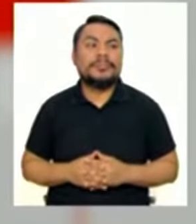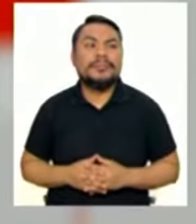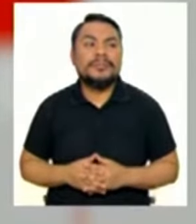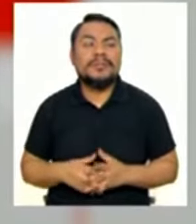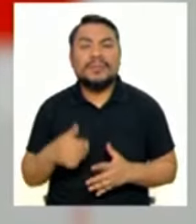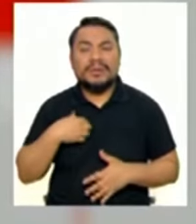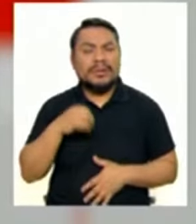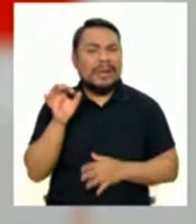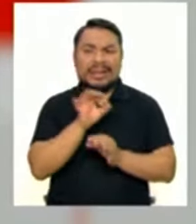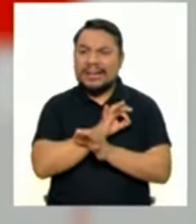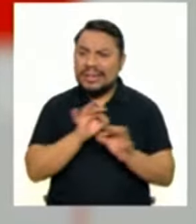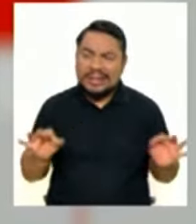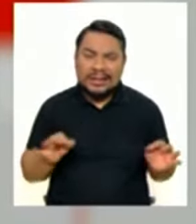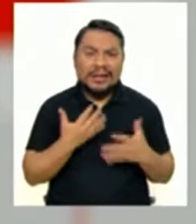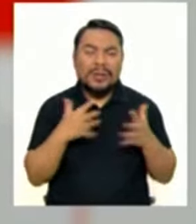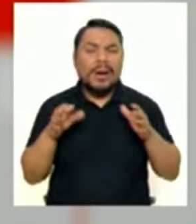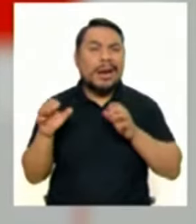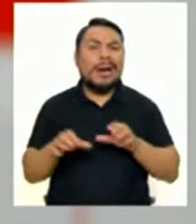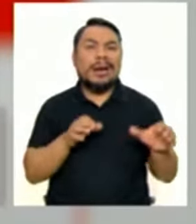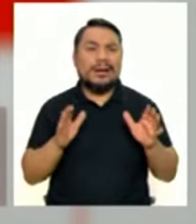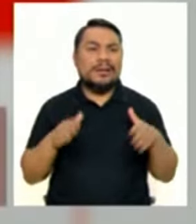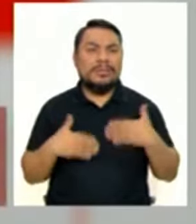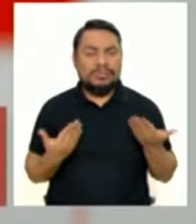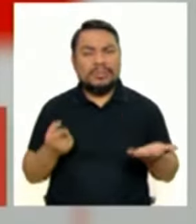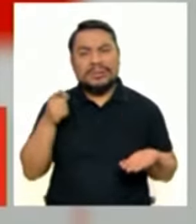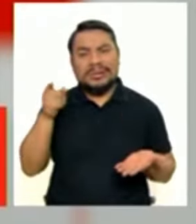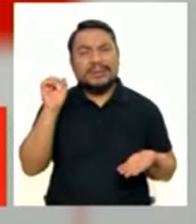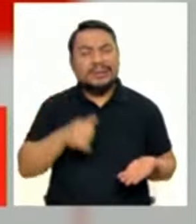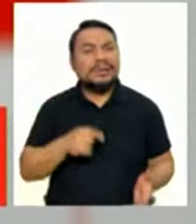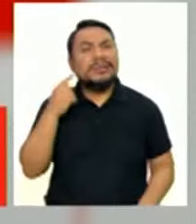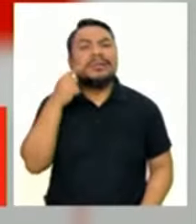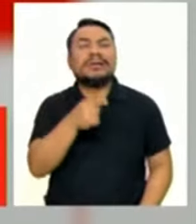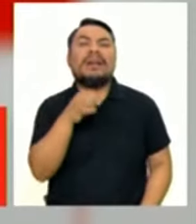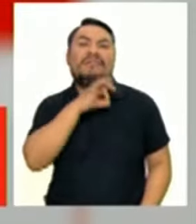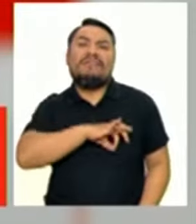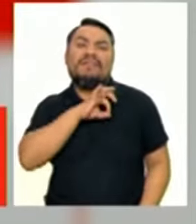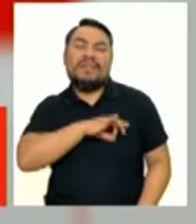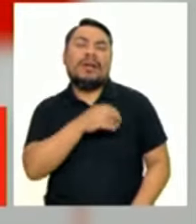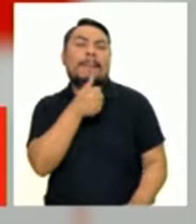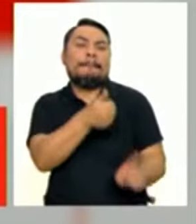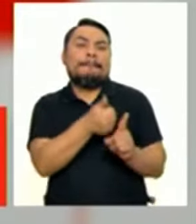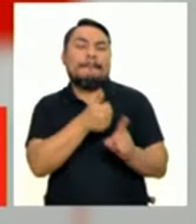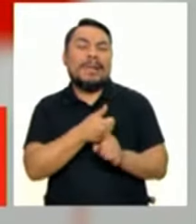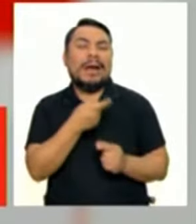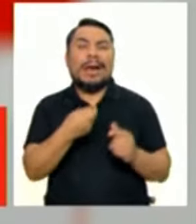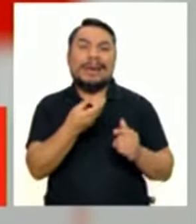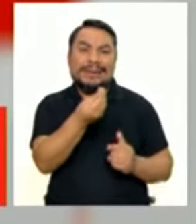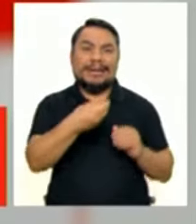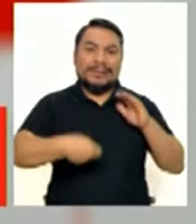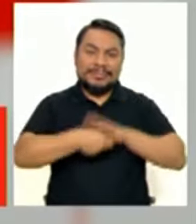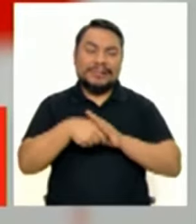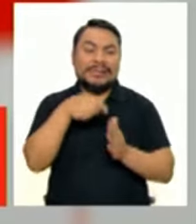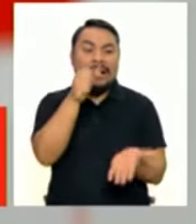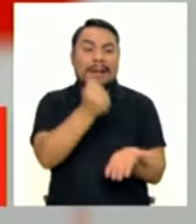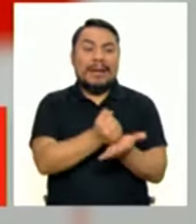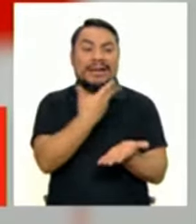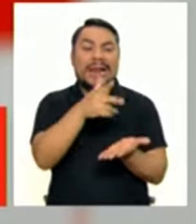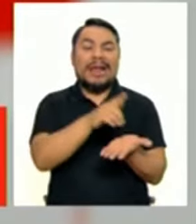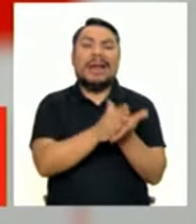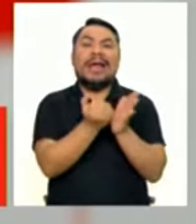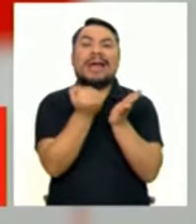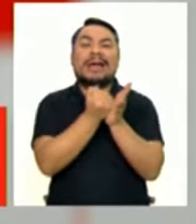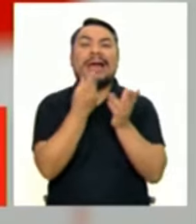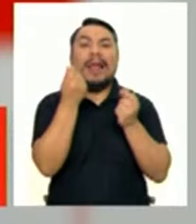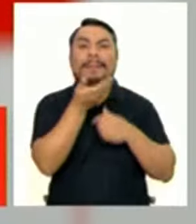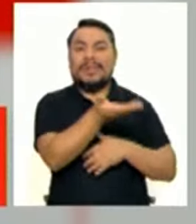Yo niego rotundamente cualquier tipo de actividad que pueda haber significado un beneficio propio económico en relación a los